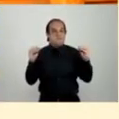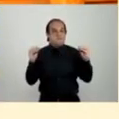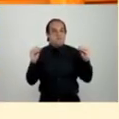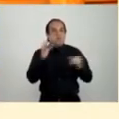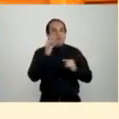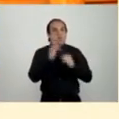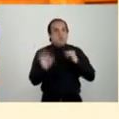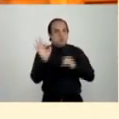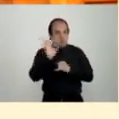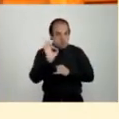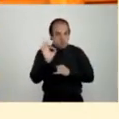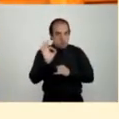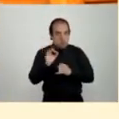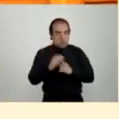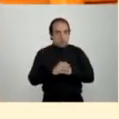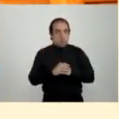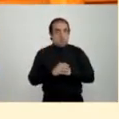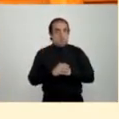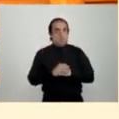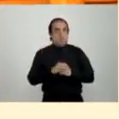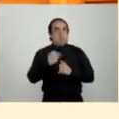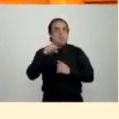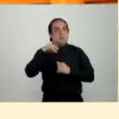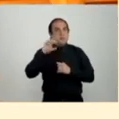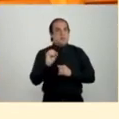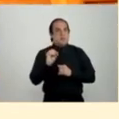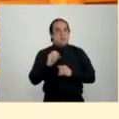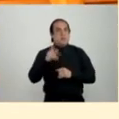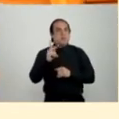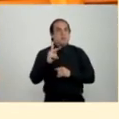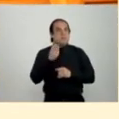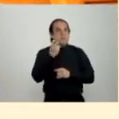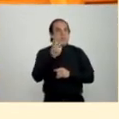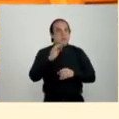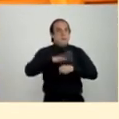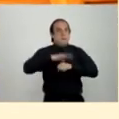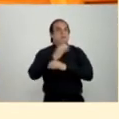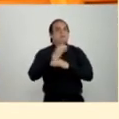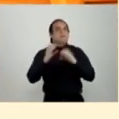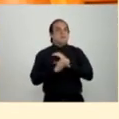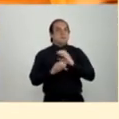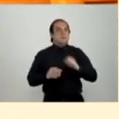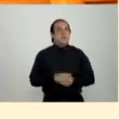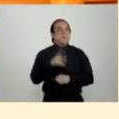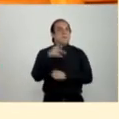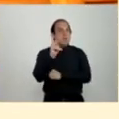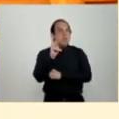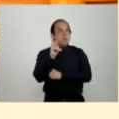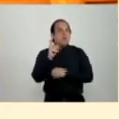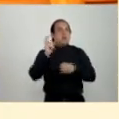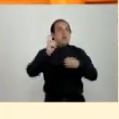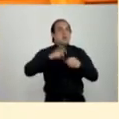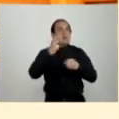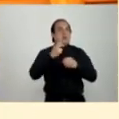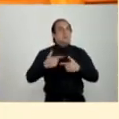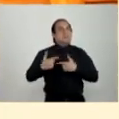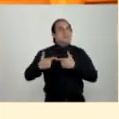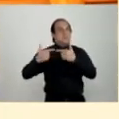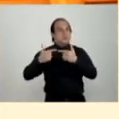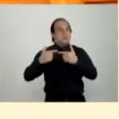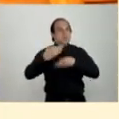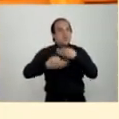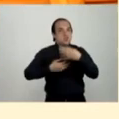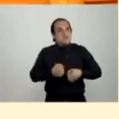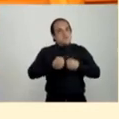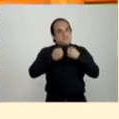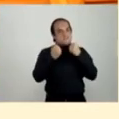quizá, Amado, que sin embargo era eso y muchas más cosas. Pero la entrada de esta generación con toda la